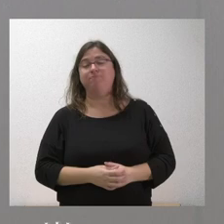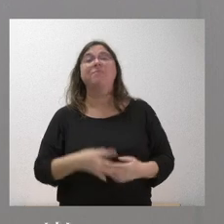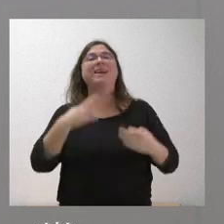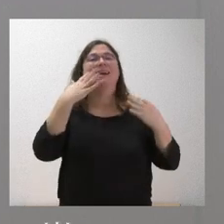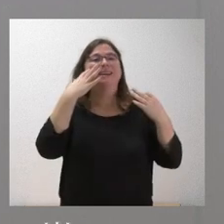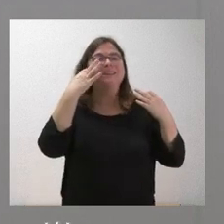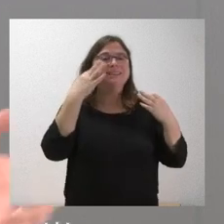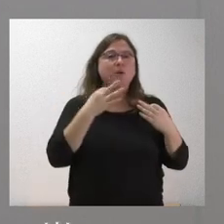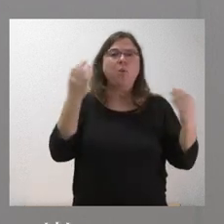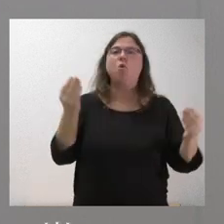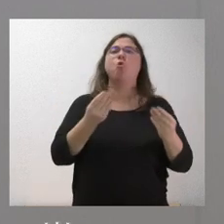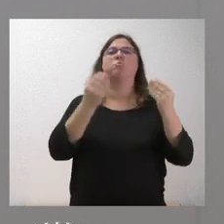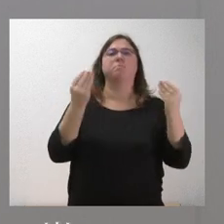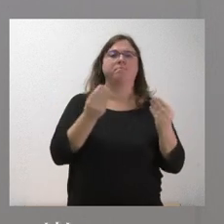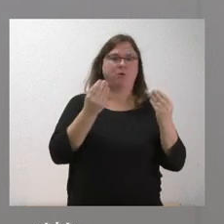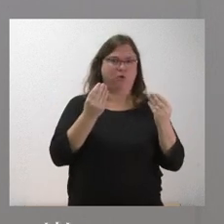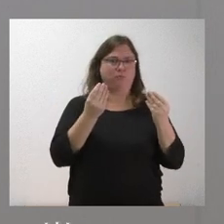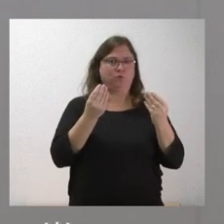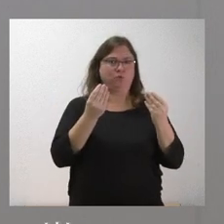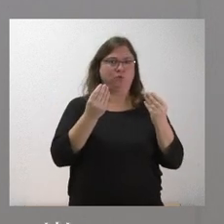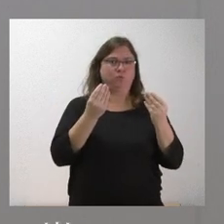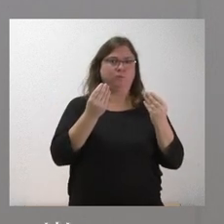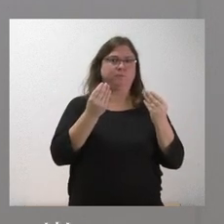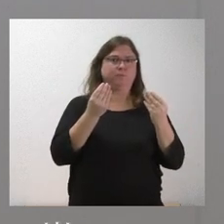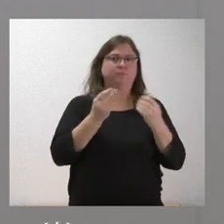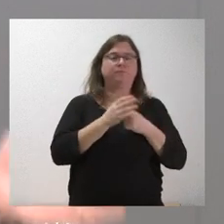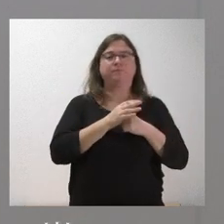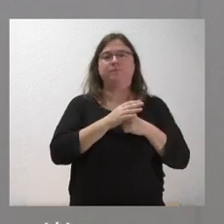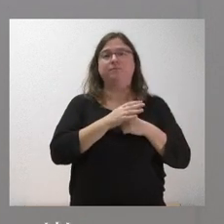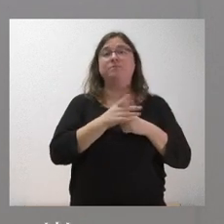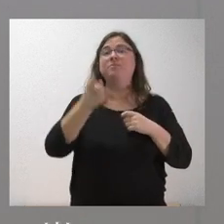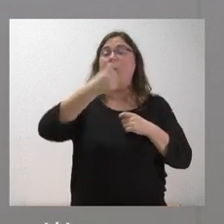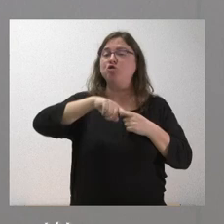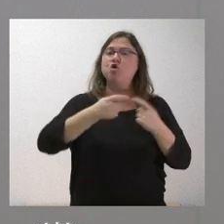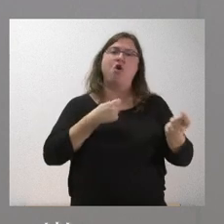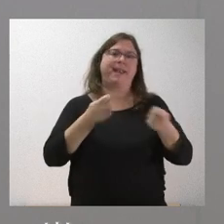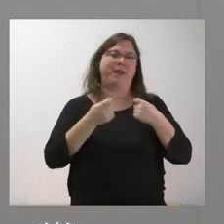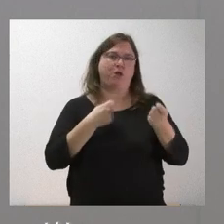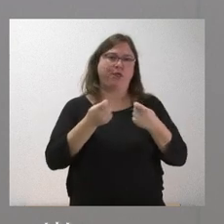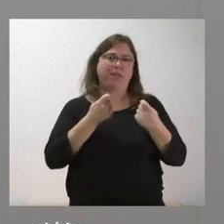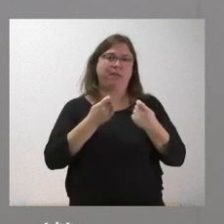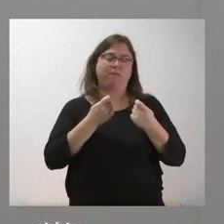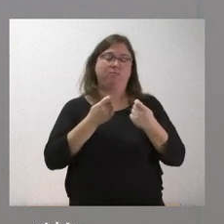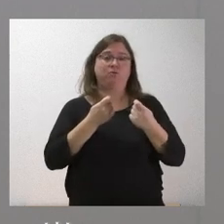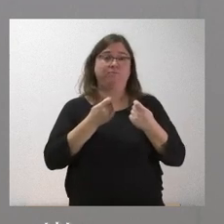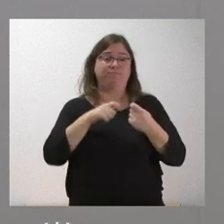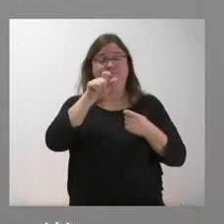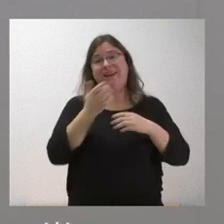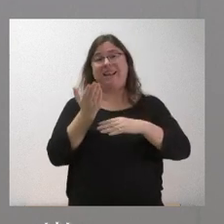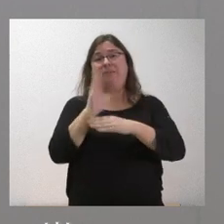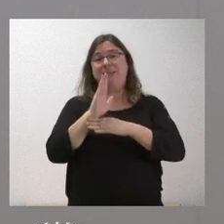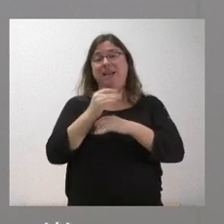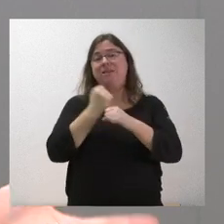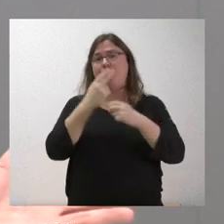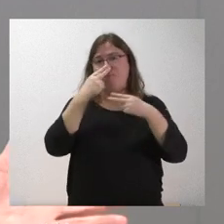a mejorar las condiciones porque ese es el fruto de la negociación en el ámbito colectivo nosotros estamos negociando siempre con los representados de los representantes de los empleados